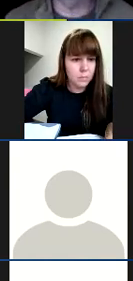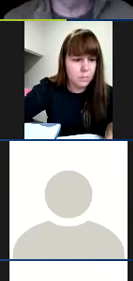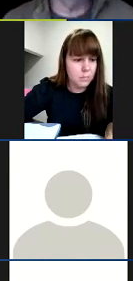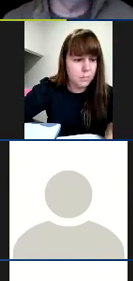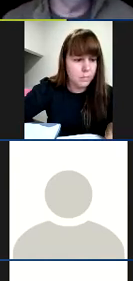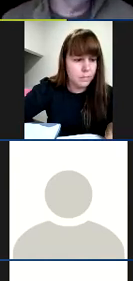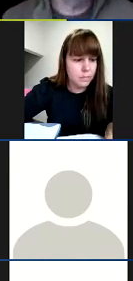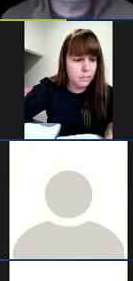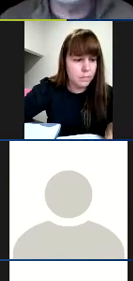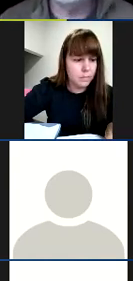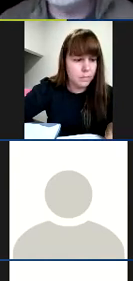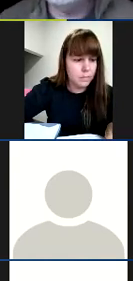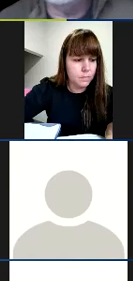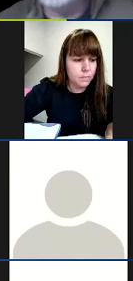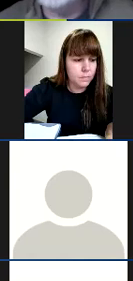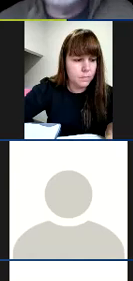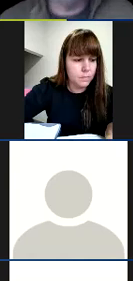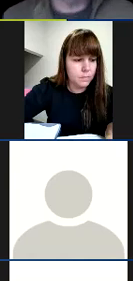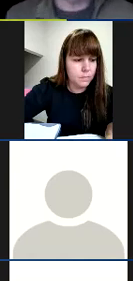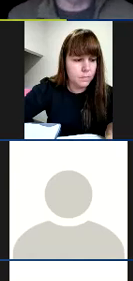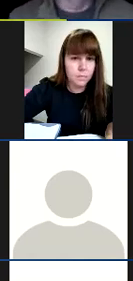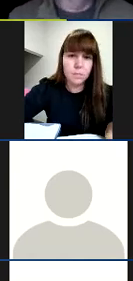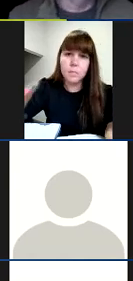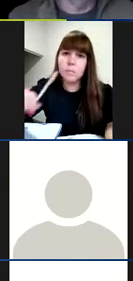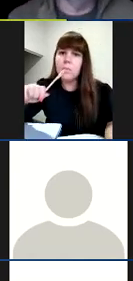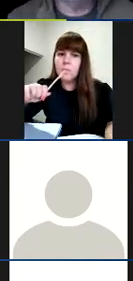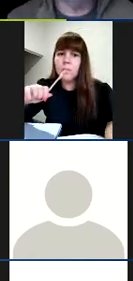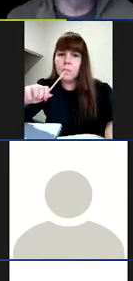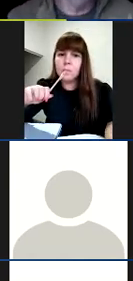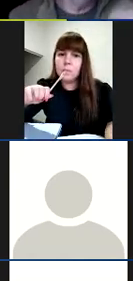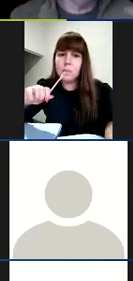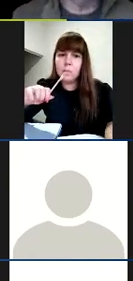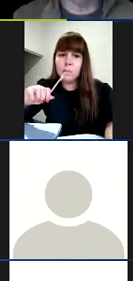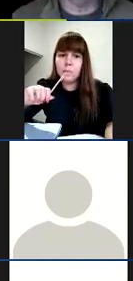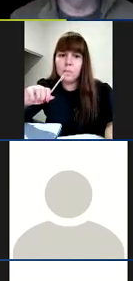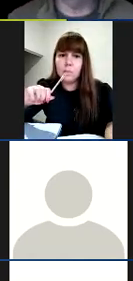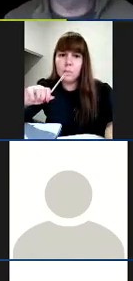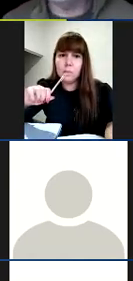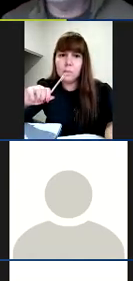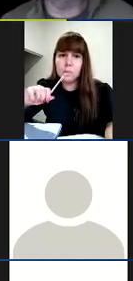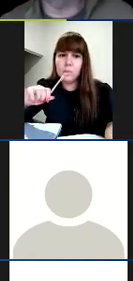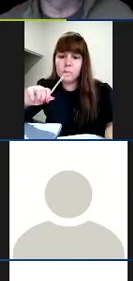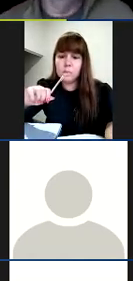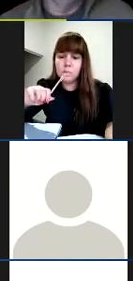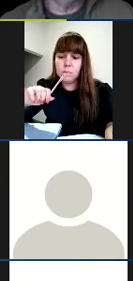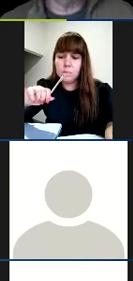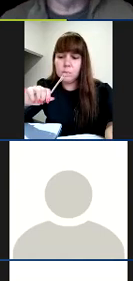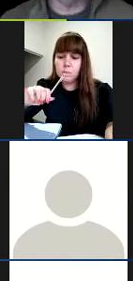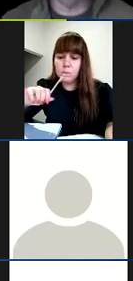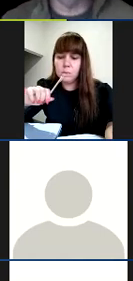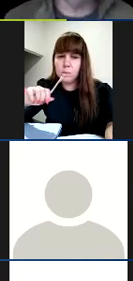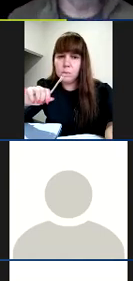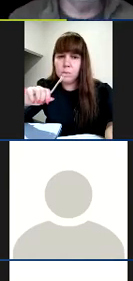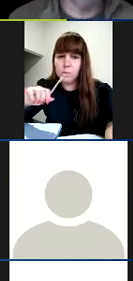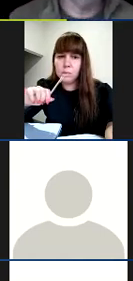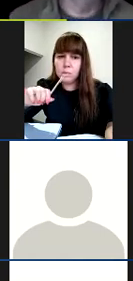en el estatuto que se hagan 12 veces por año, una por mes, por ejemplo, no lo vamos a encontrar, pero eso es facultativo para los socios. Las reglas